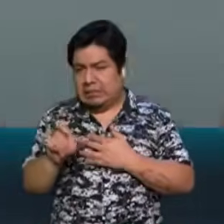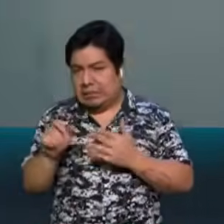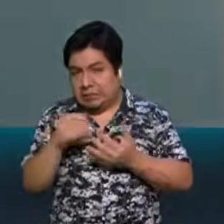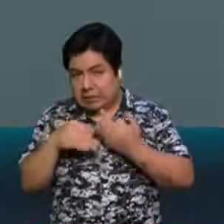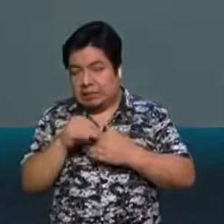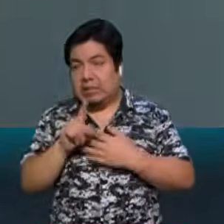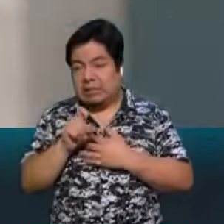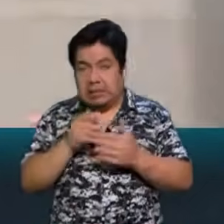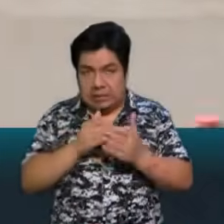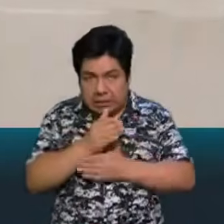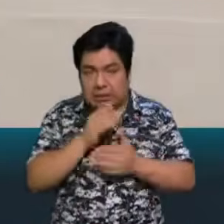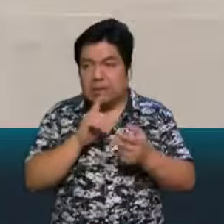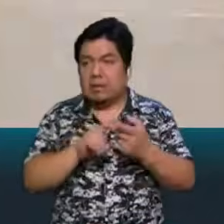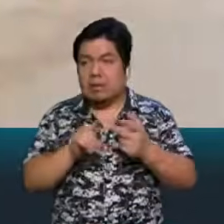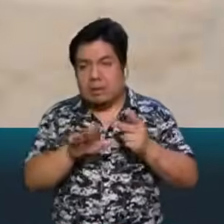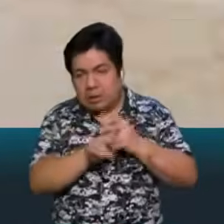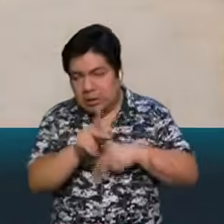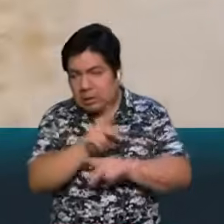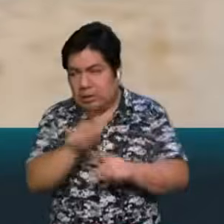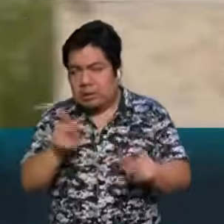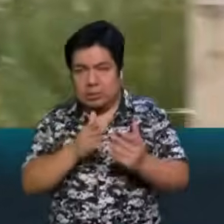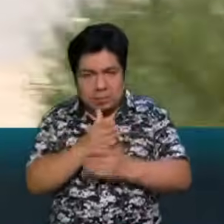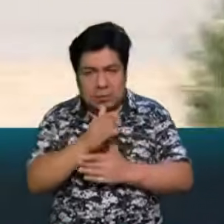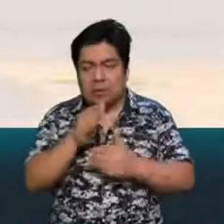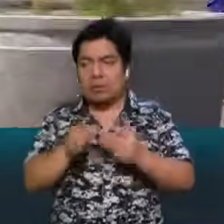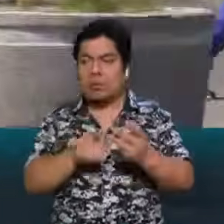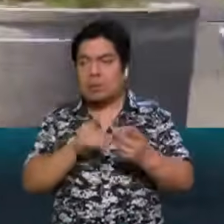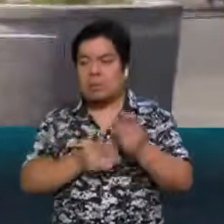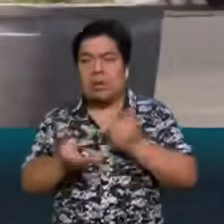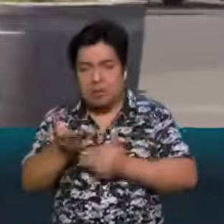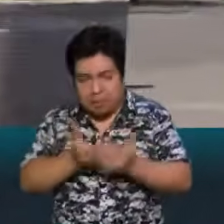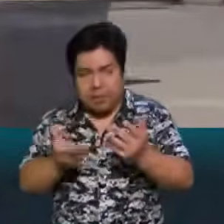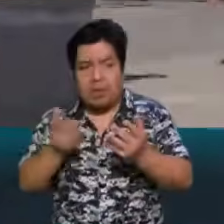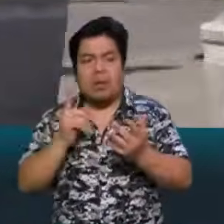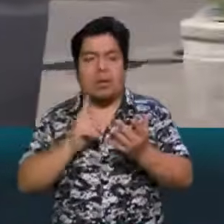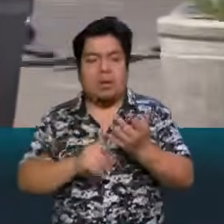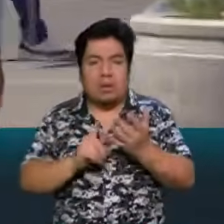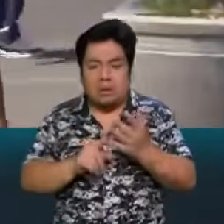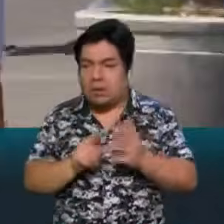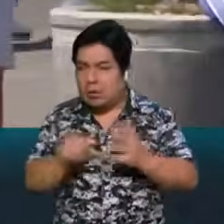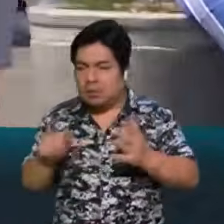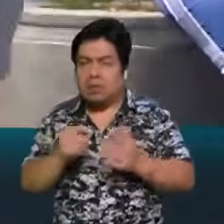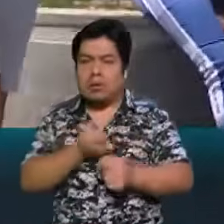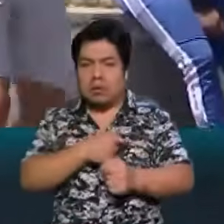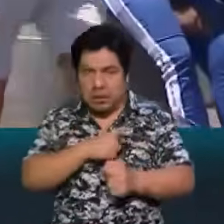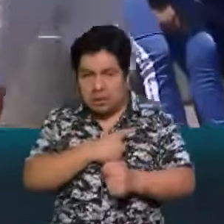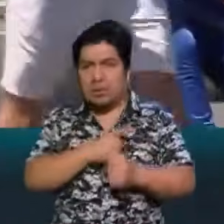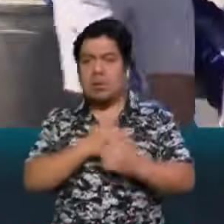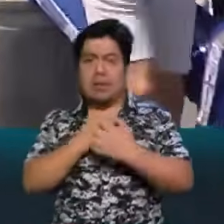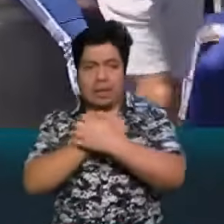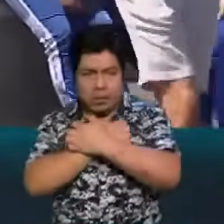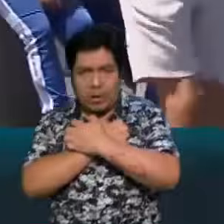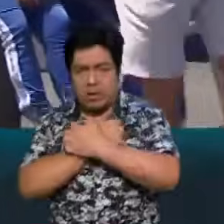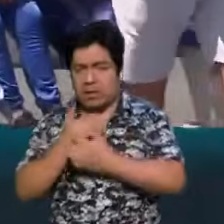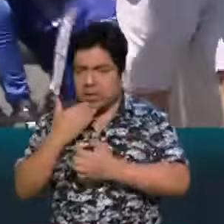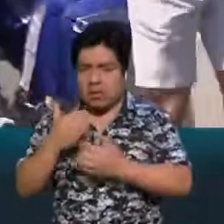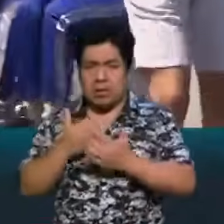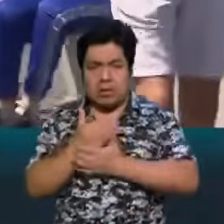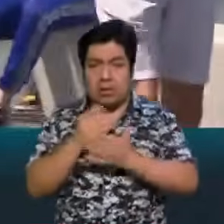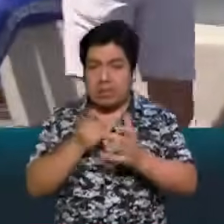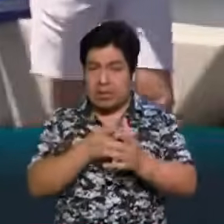al agua, el acceso a espacios públicos, a servicios, equipamientos como de salud o educación y sobre todo